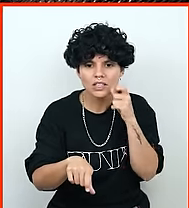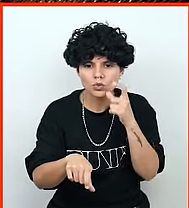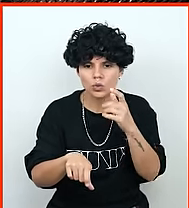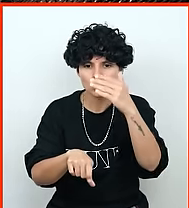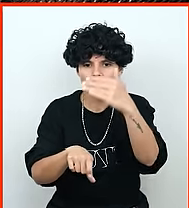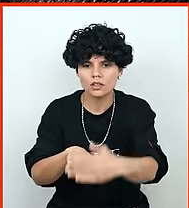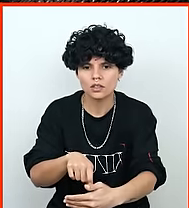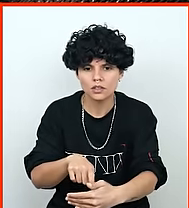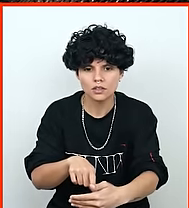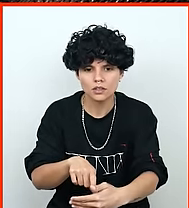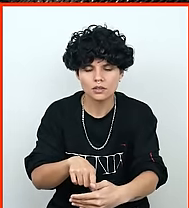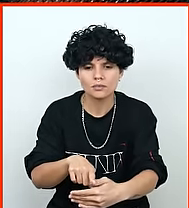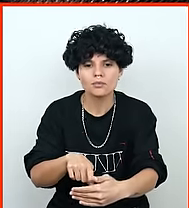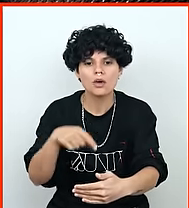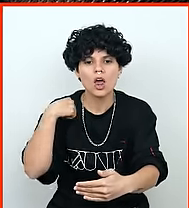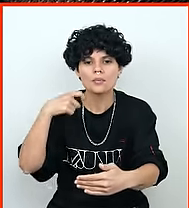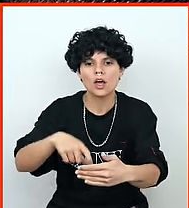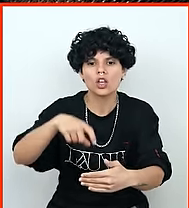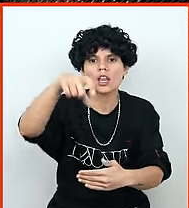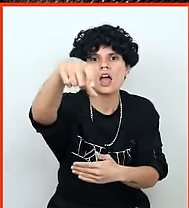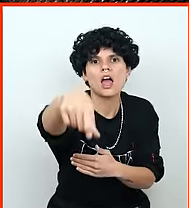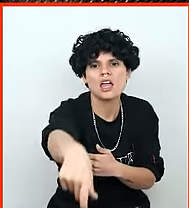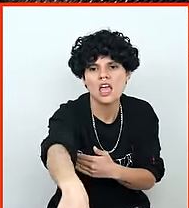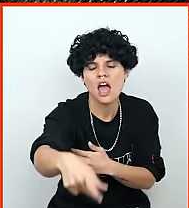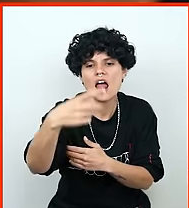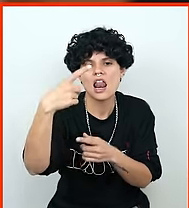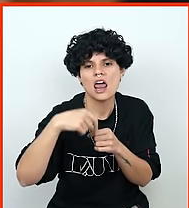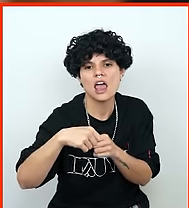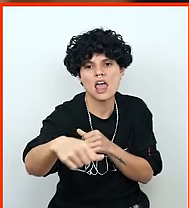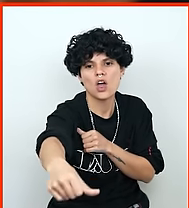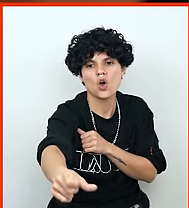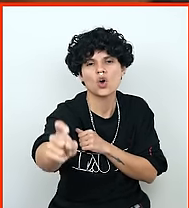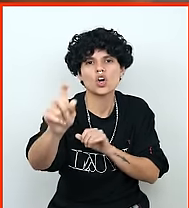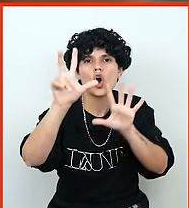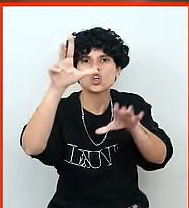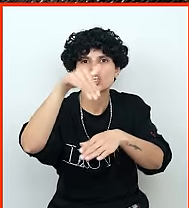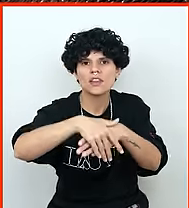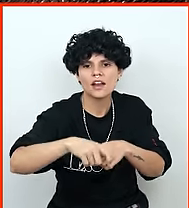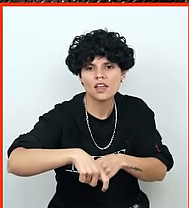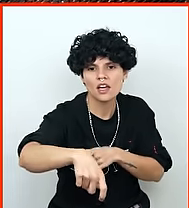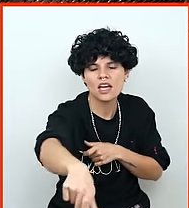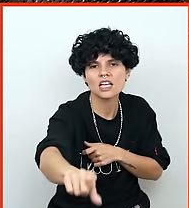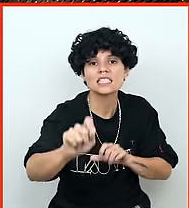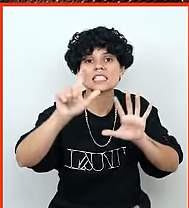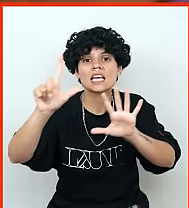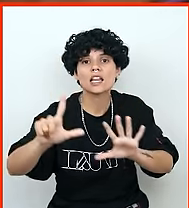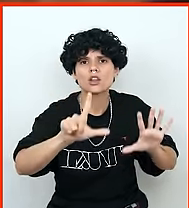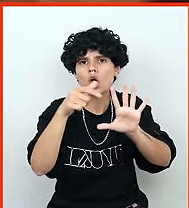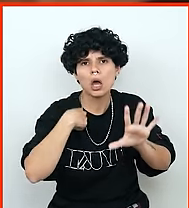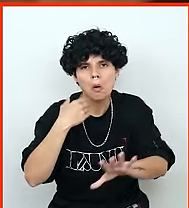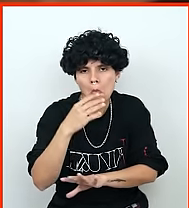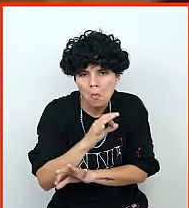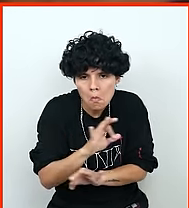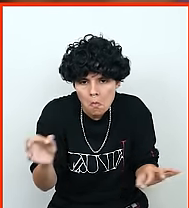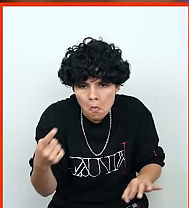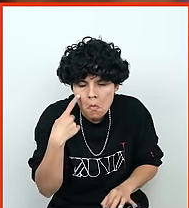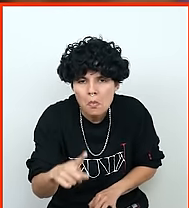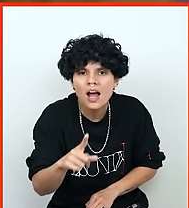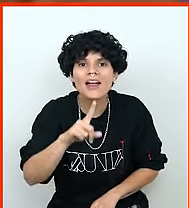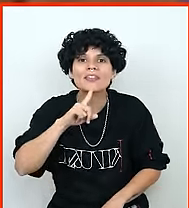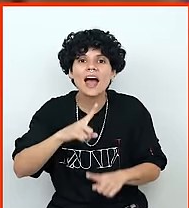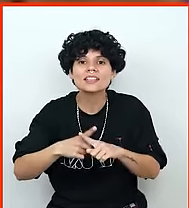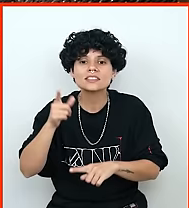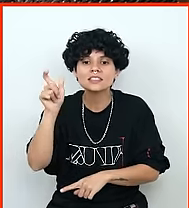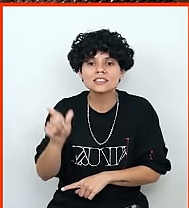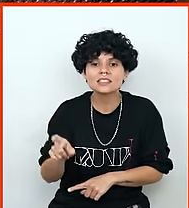todo azul. Pero la verdad es que a mí me encontraron acá. Y me encontraron a las 8 de la tarde. O sea, hay un lapso de tiempo de 7 horas en que yo no existo. Y me encuentro